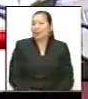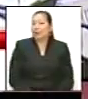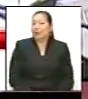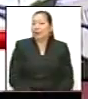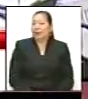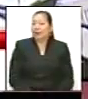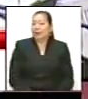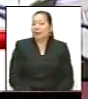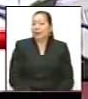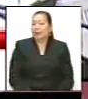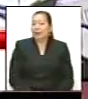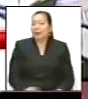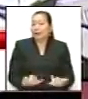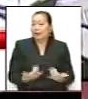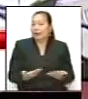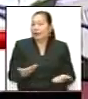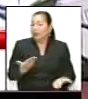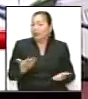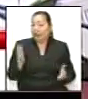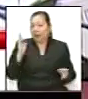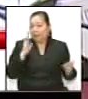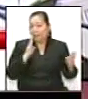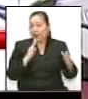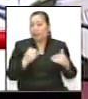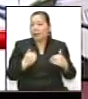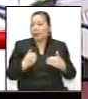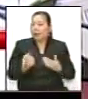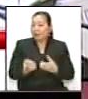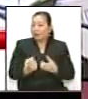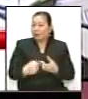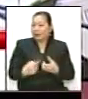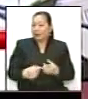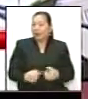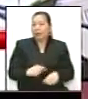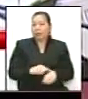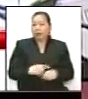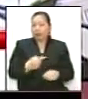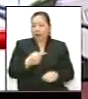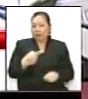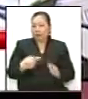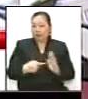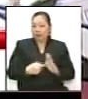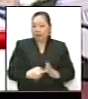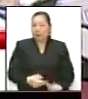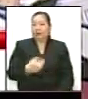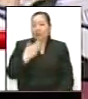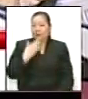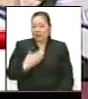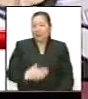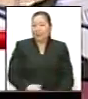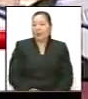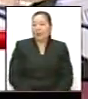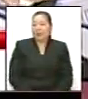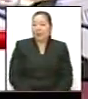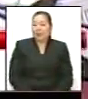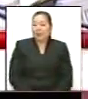la construcción? Esta es una de las preocupaciones que hemos recogido durante la semana de representación. Muchísimas gracias.